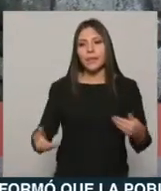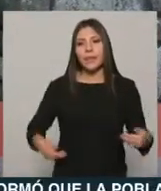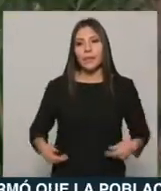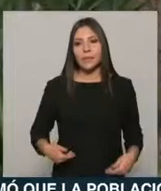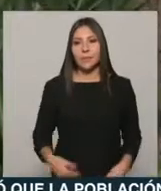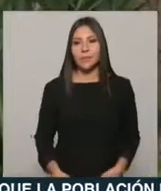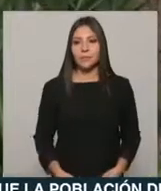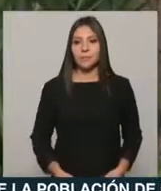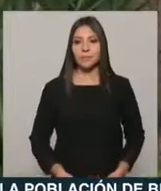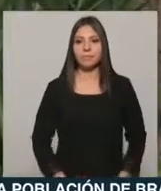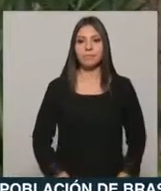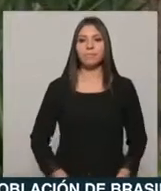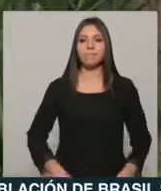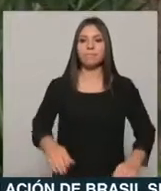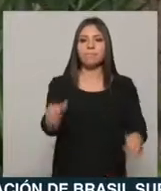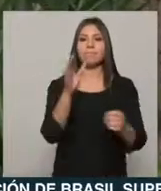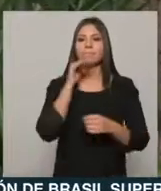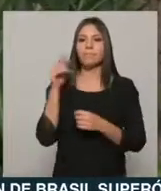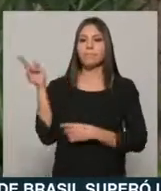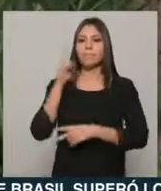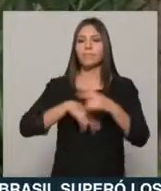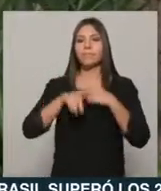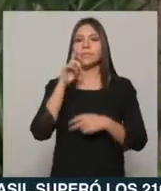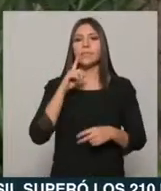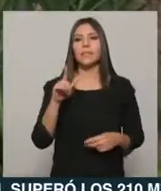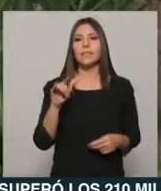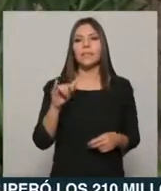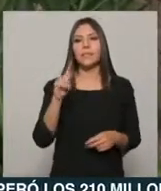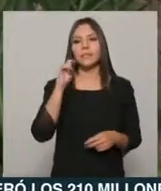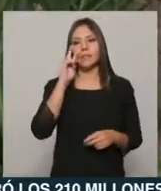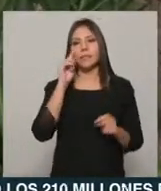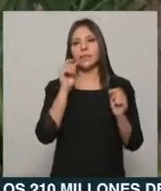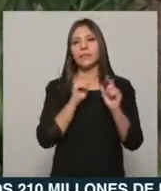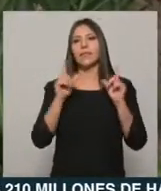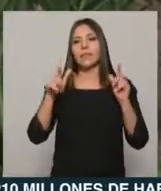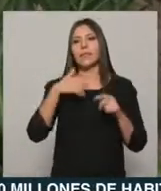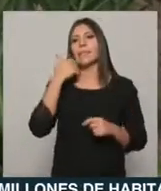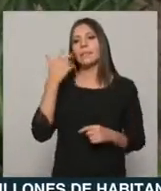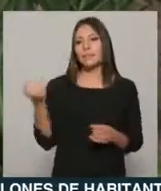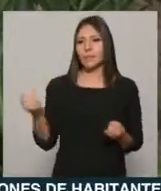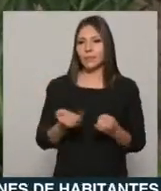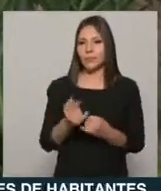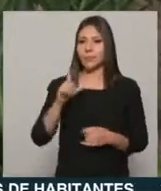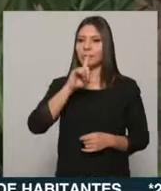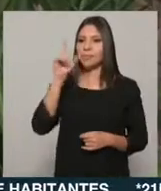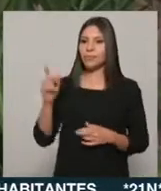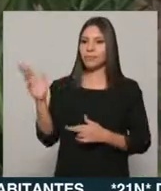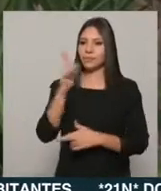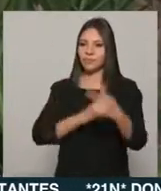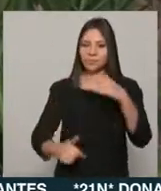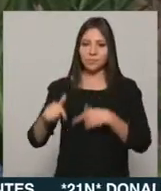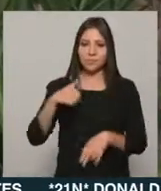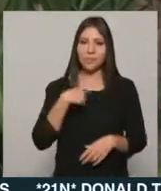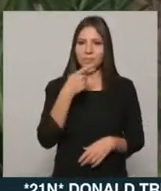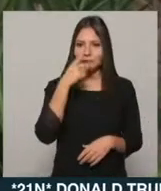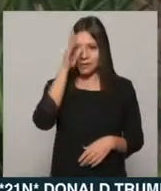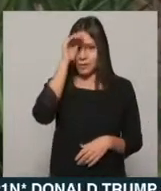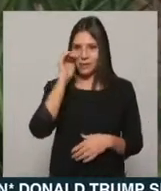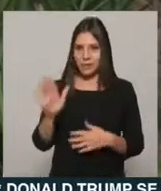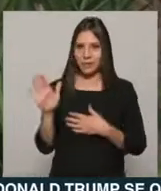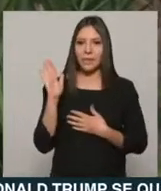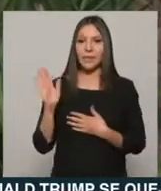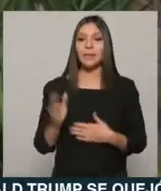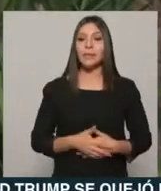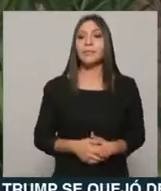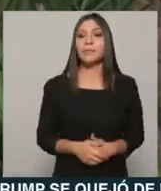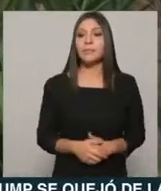claro, y qué pena que no te puede traer a Lilith, la empoderada, la que se ve ahí en la imagen, pero ella la queremos. Ella va a volver, va a venir, te lo prometo, y con los Adanes te lo prometo.